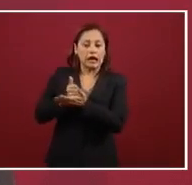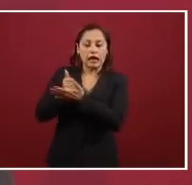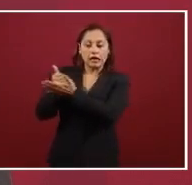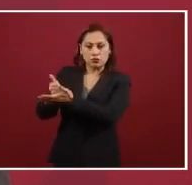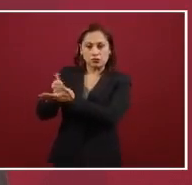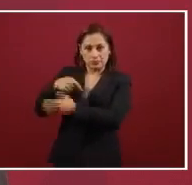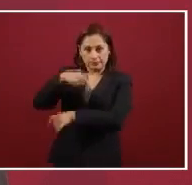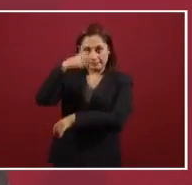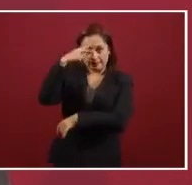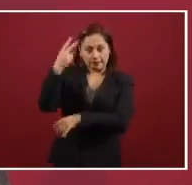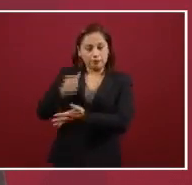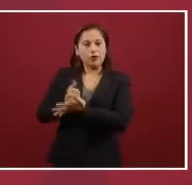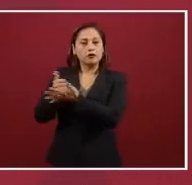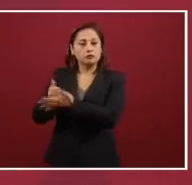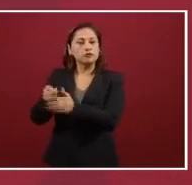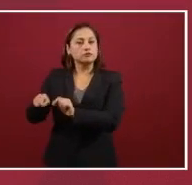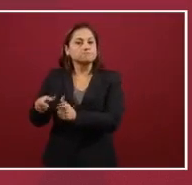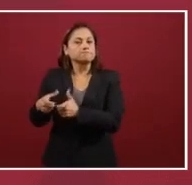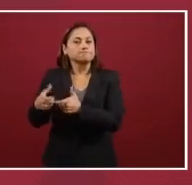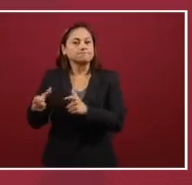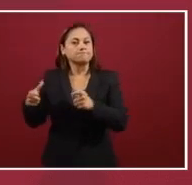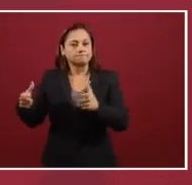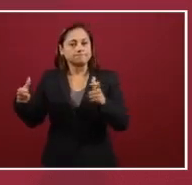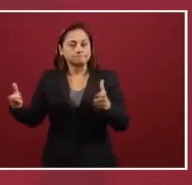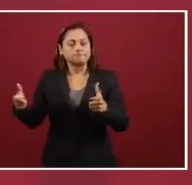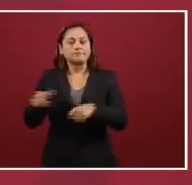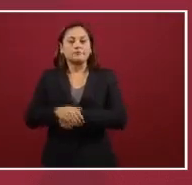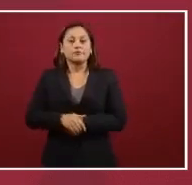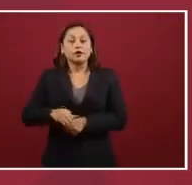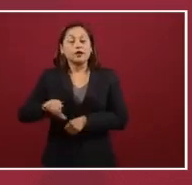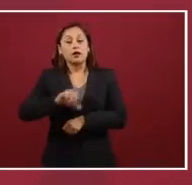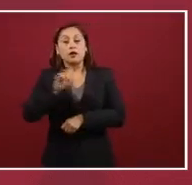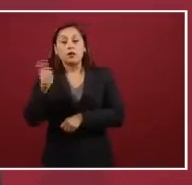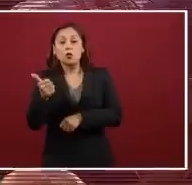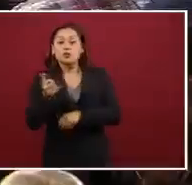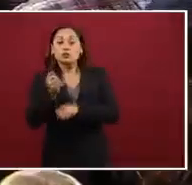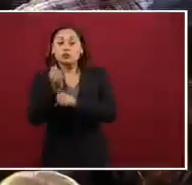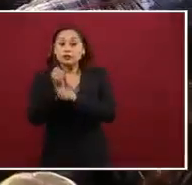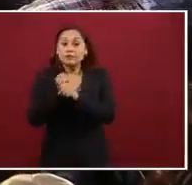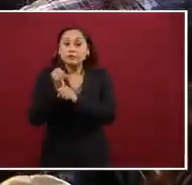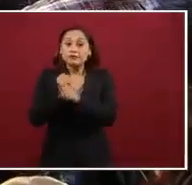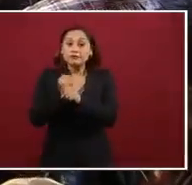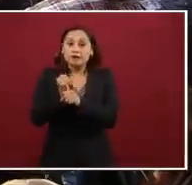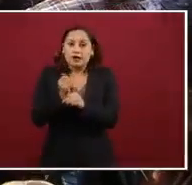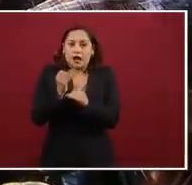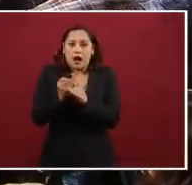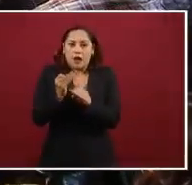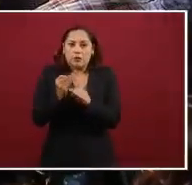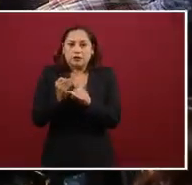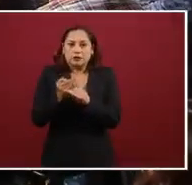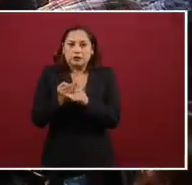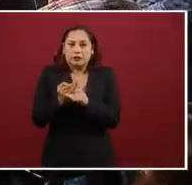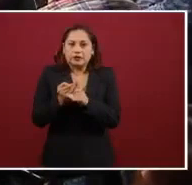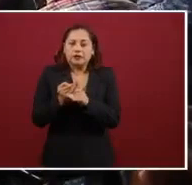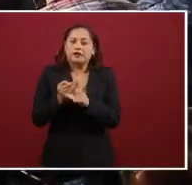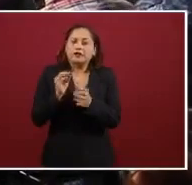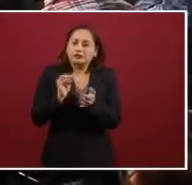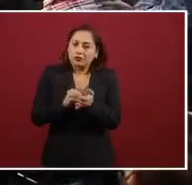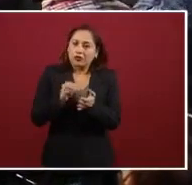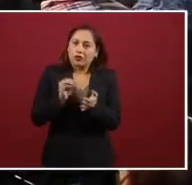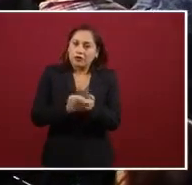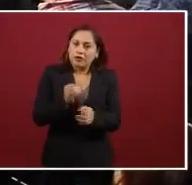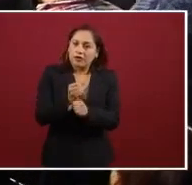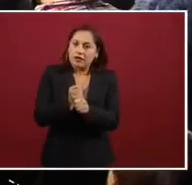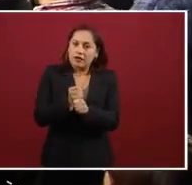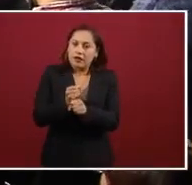Y las investigaciones en curso, que por supuesto hay muchos datos interesantes, no las podemos dar a conocer ahora, pero lo podremos dar a